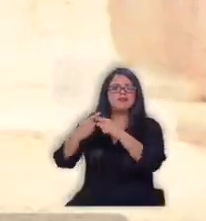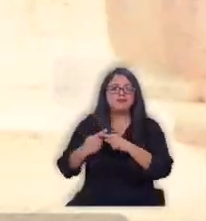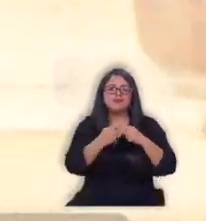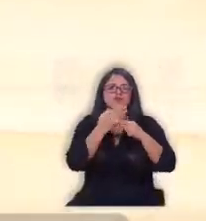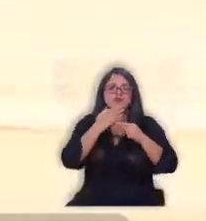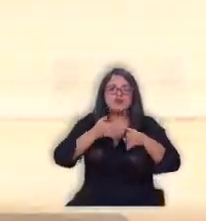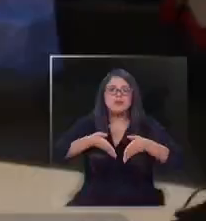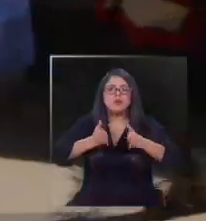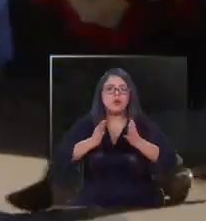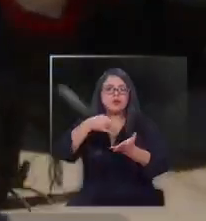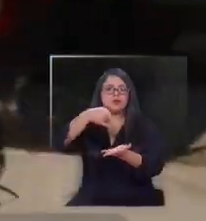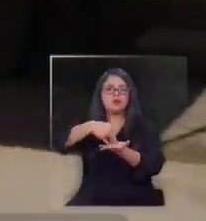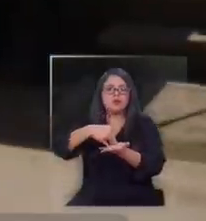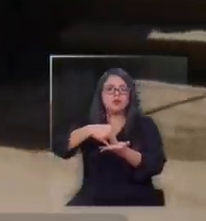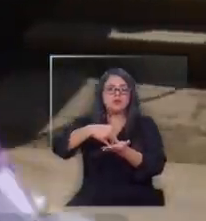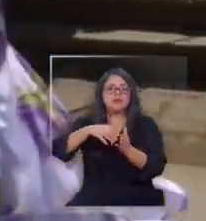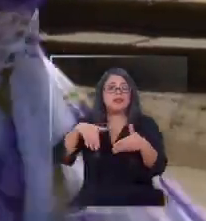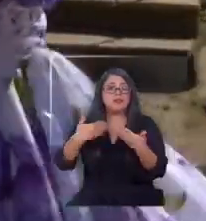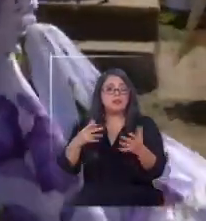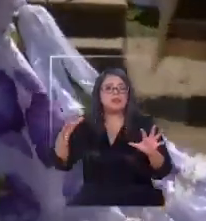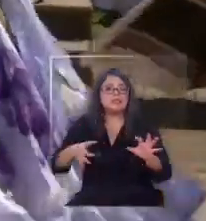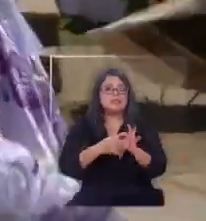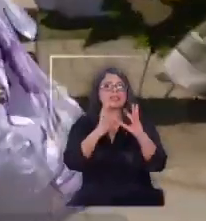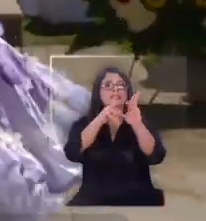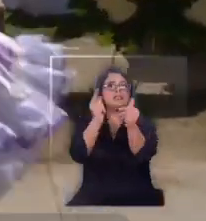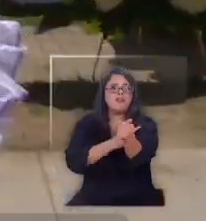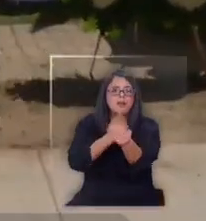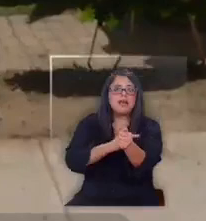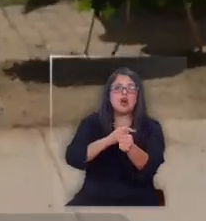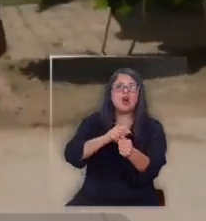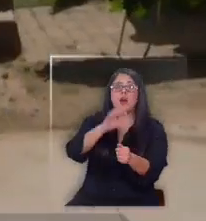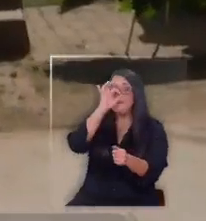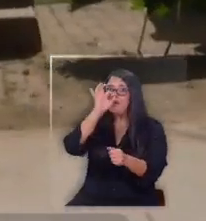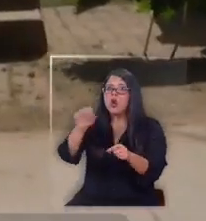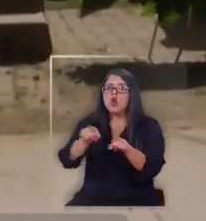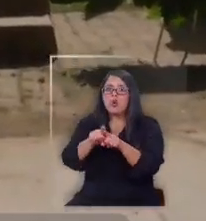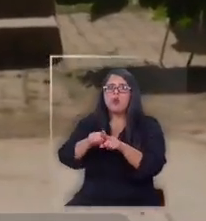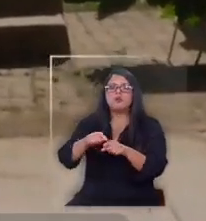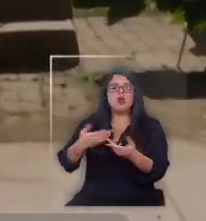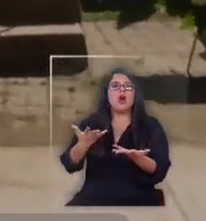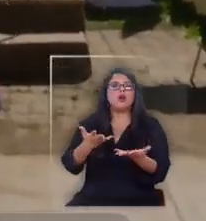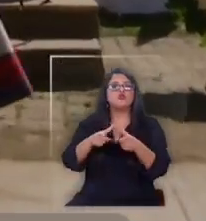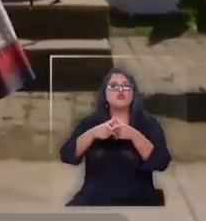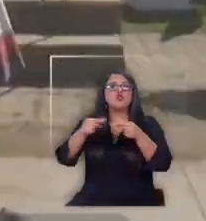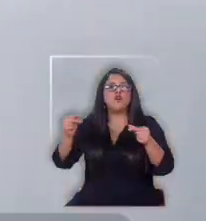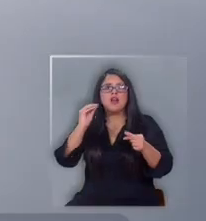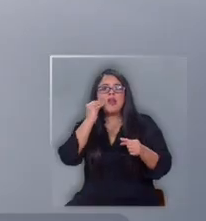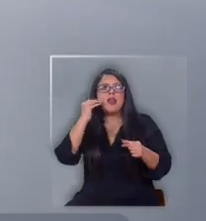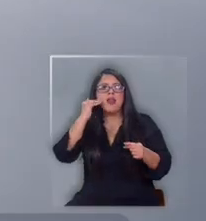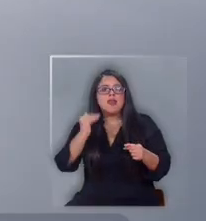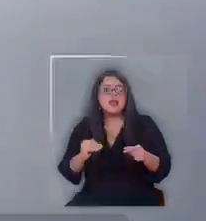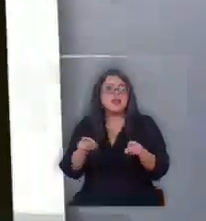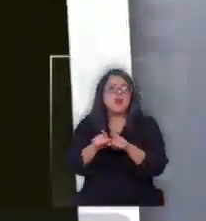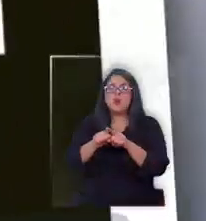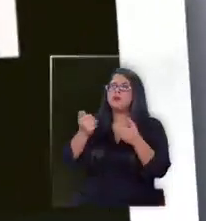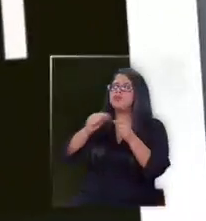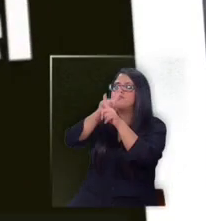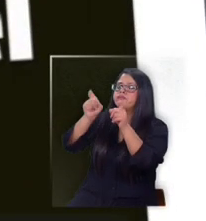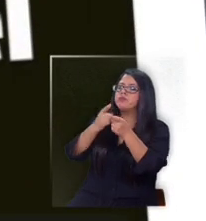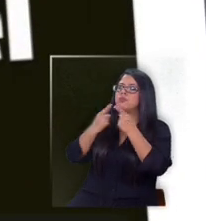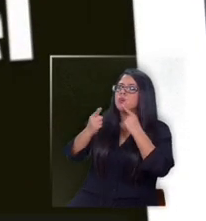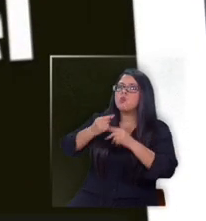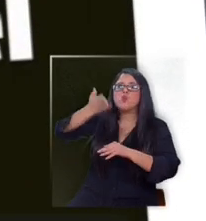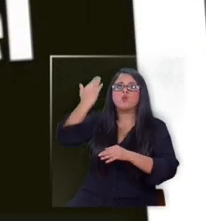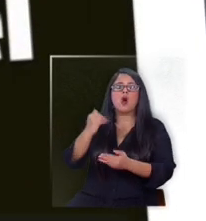los pasillos del Congreso. Por su vínculo familiar con Augusto Pinochet, de quien es sobrina nieta, parentesco, que le fue consultado en una entrevista